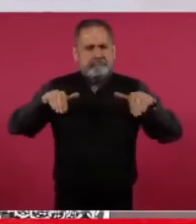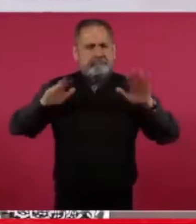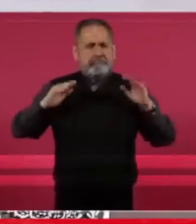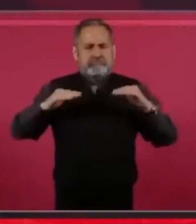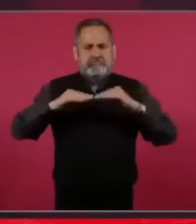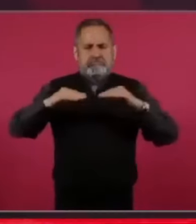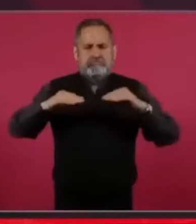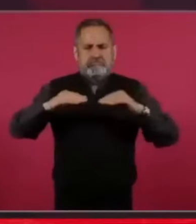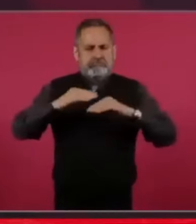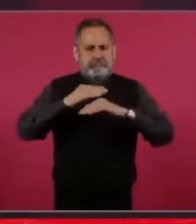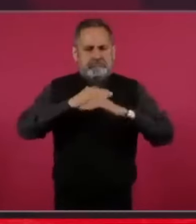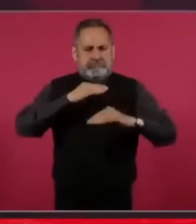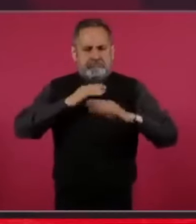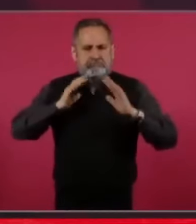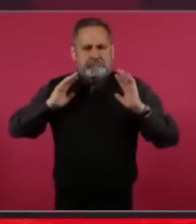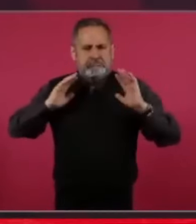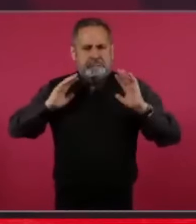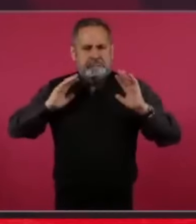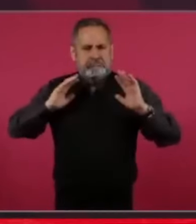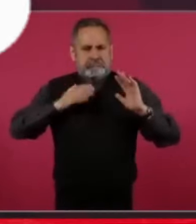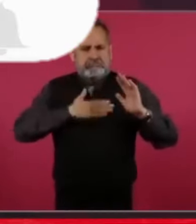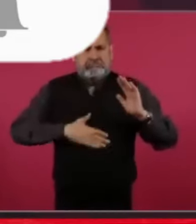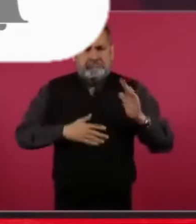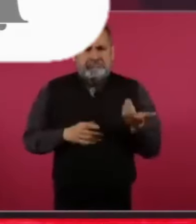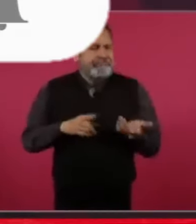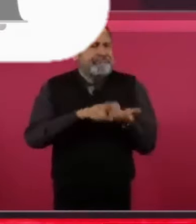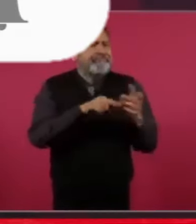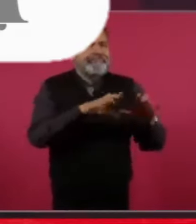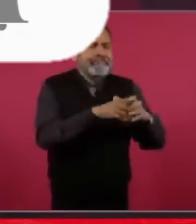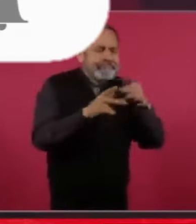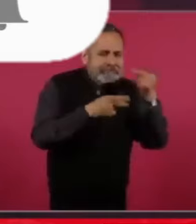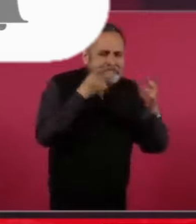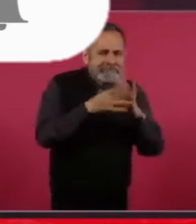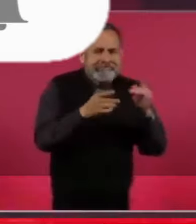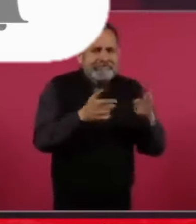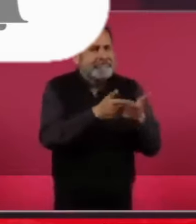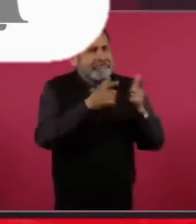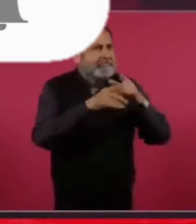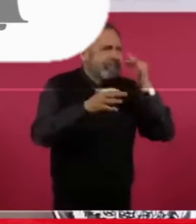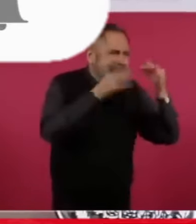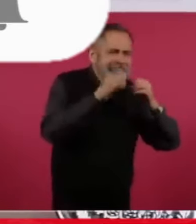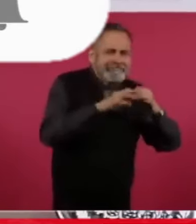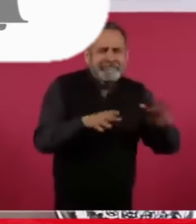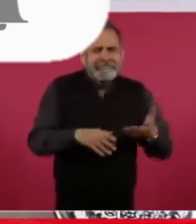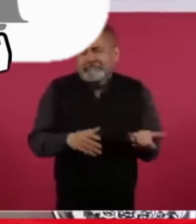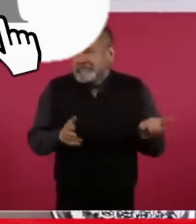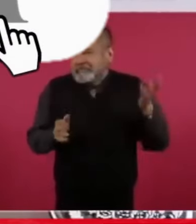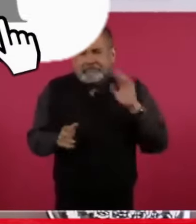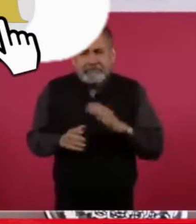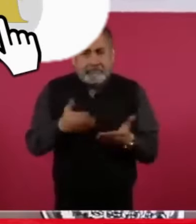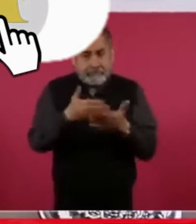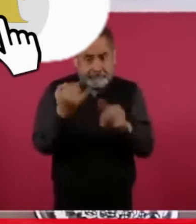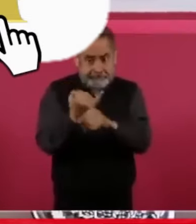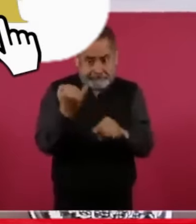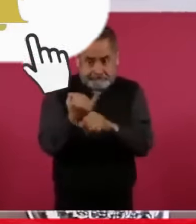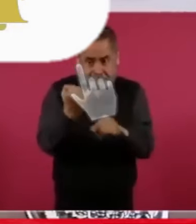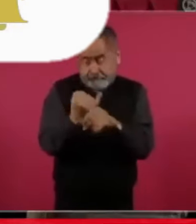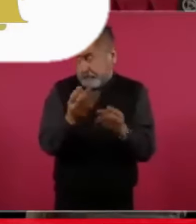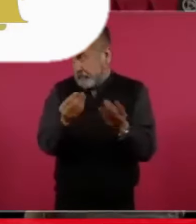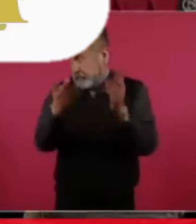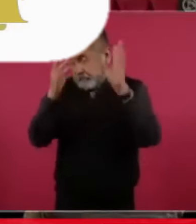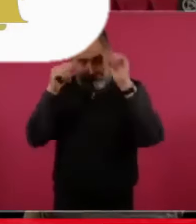Y no son los medios convencionales solo, o las agencias. Y ahora las redes sociales